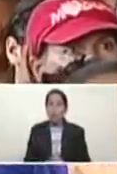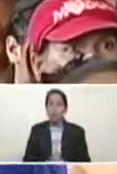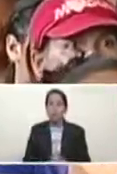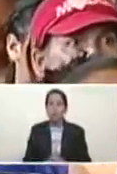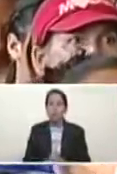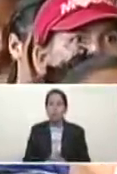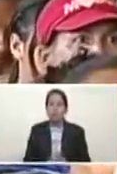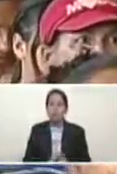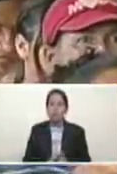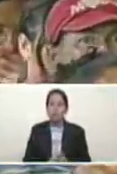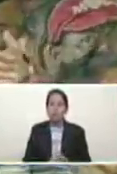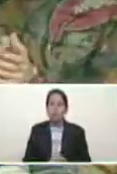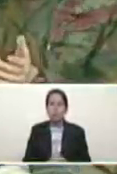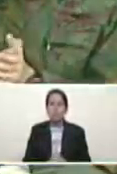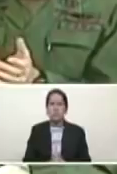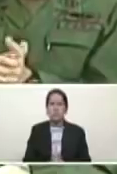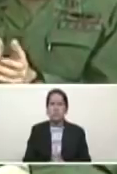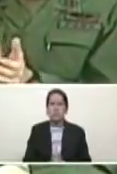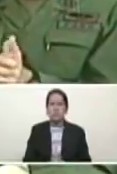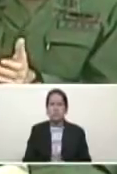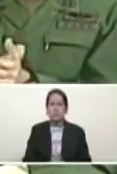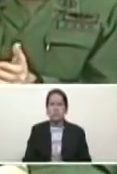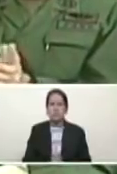Armados y armadas.